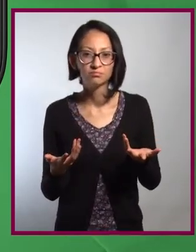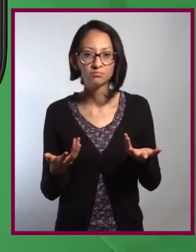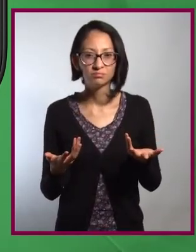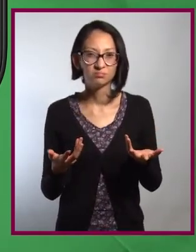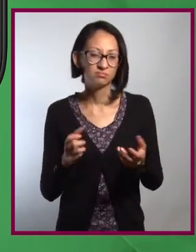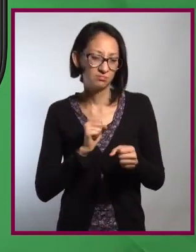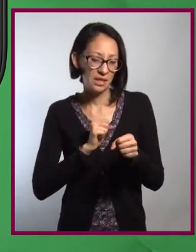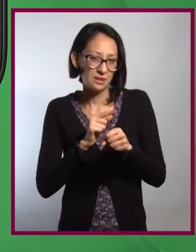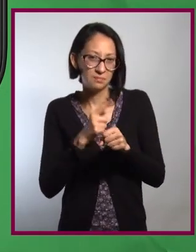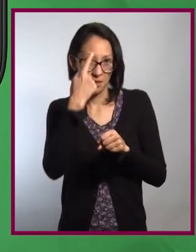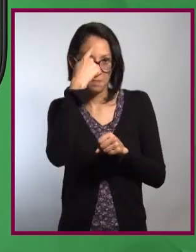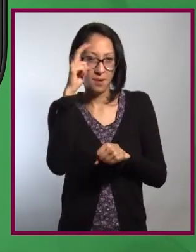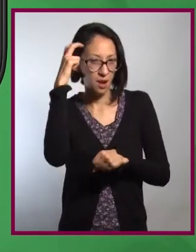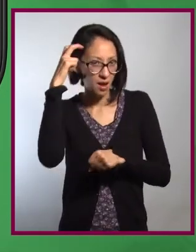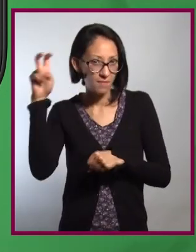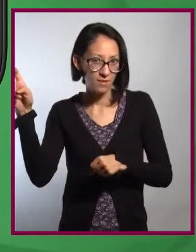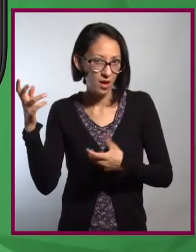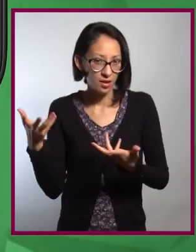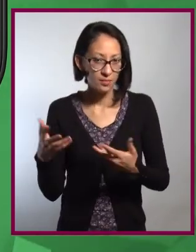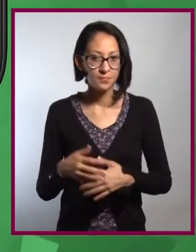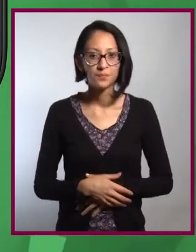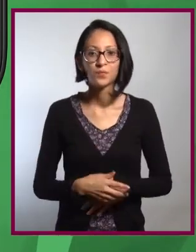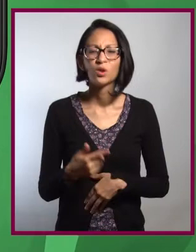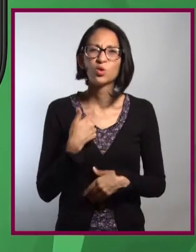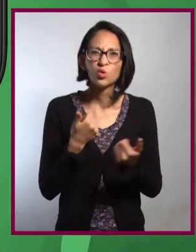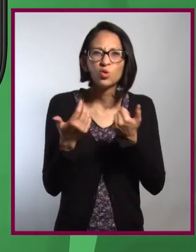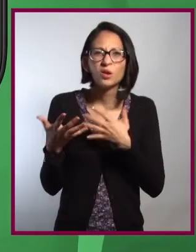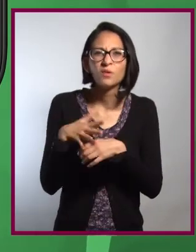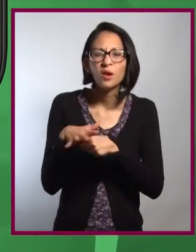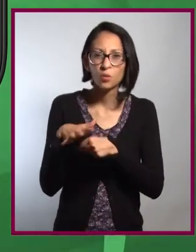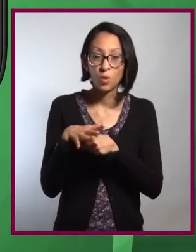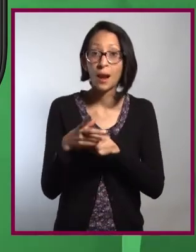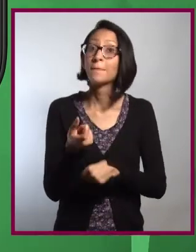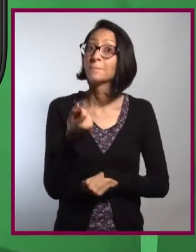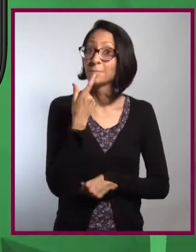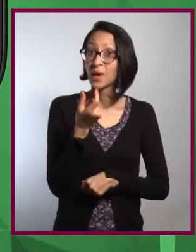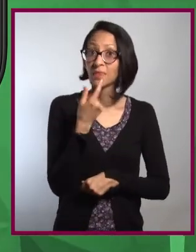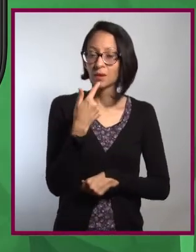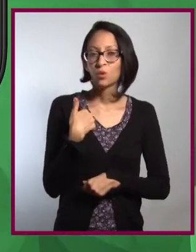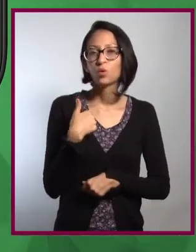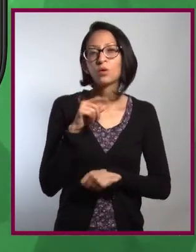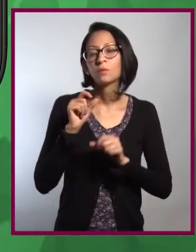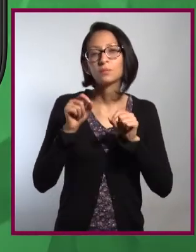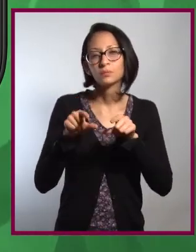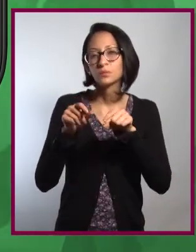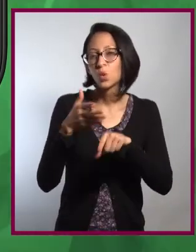especial para un viaje. Lo que llevaría yo sería más que nada los medicamentos que utilizo comúnmente,